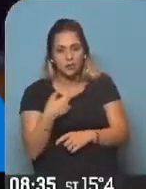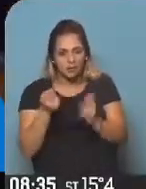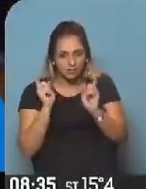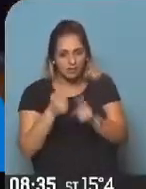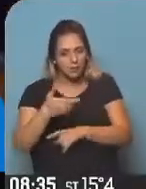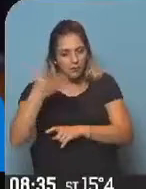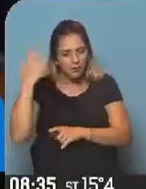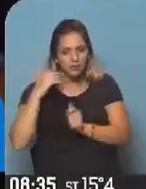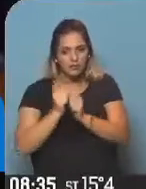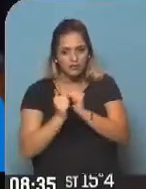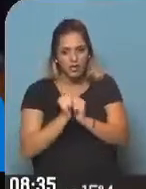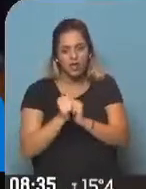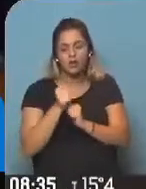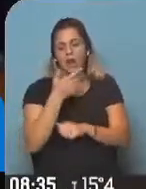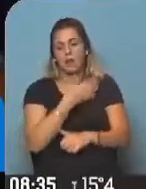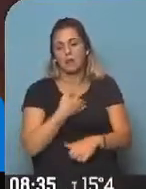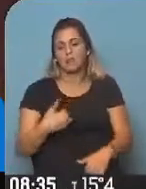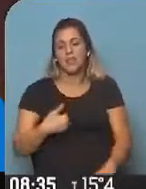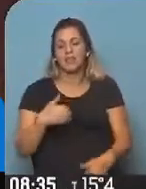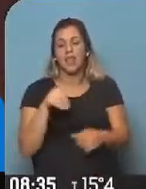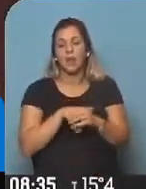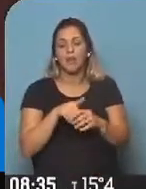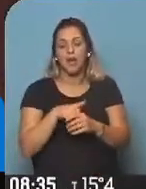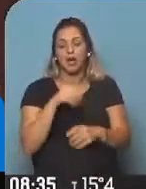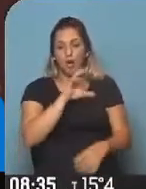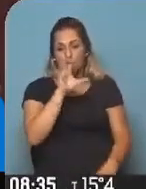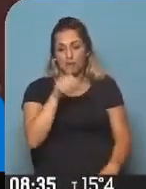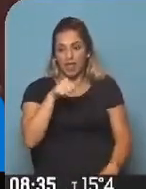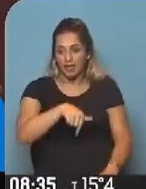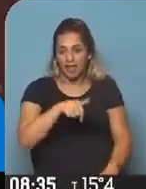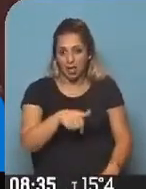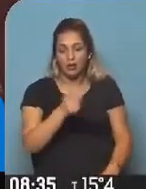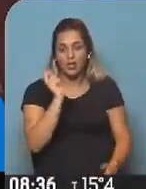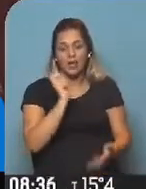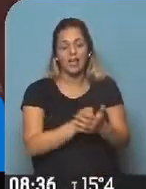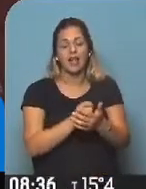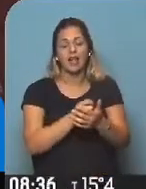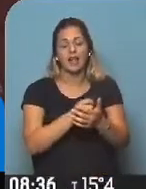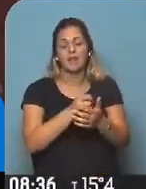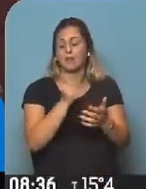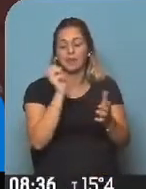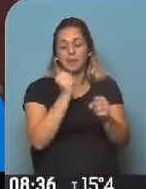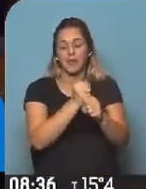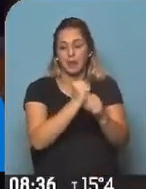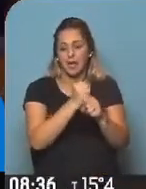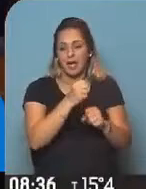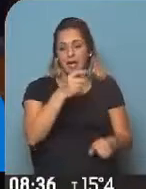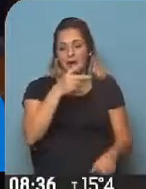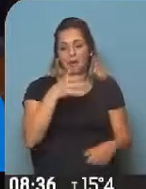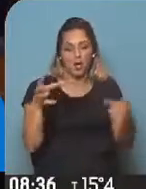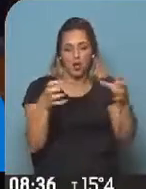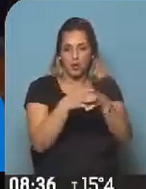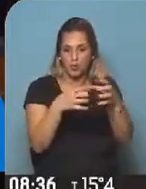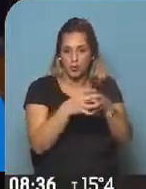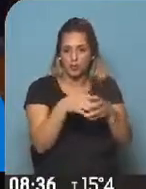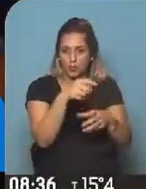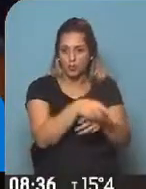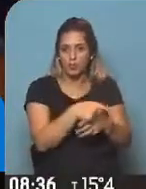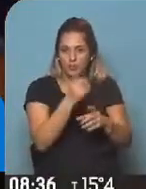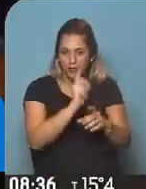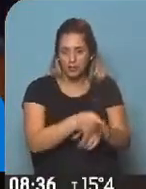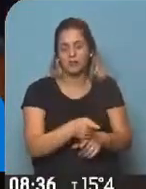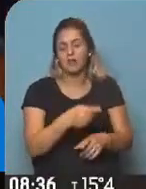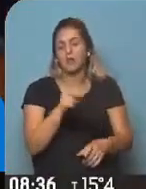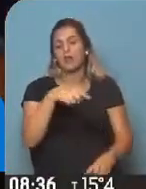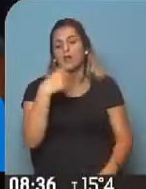el presidente del banco provincia actual por ejemplo que él trabajaba en un pub que fue una agrupación liberal de la ucedé se estuve con anguita